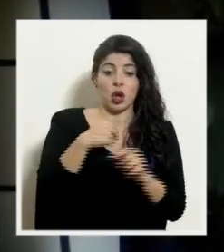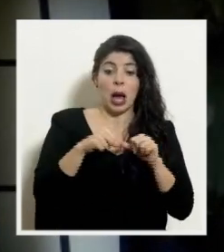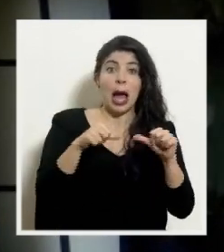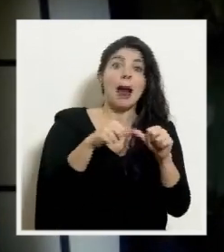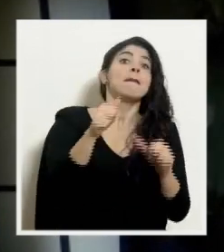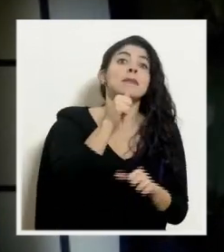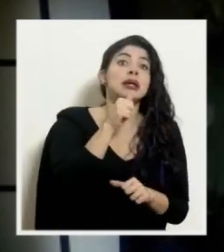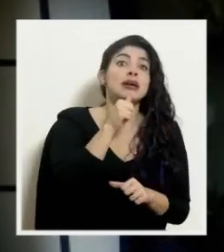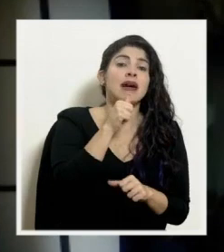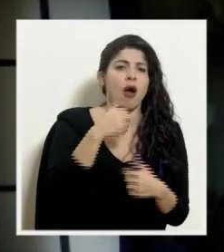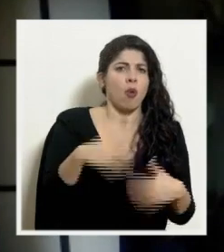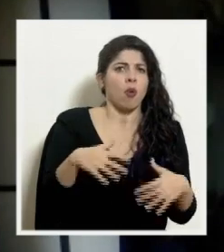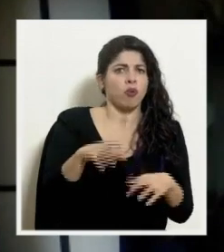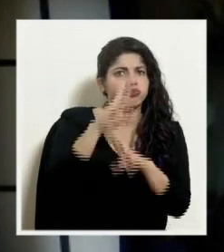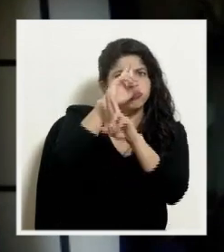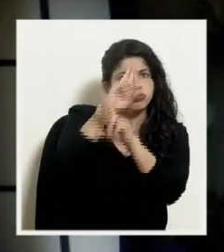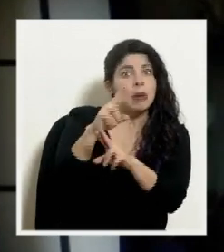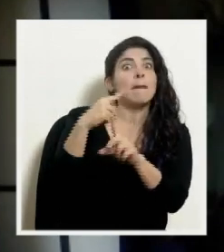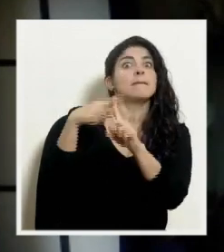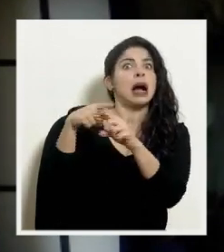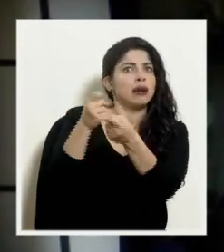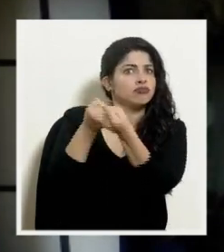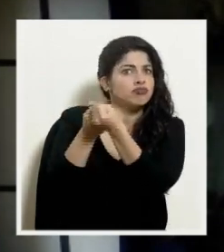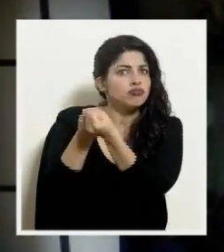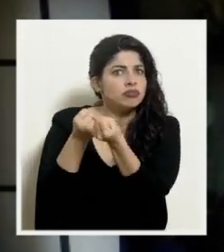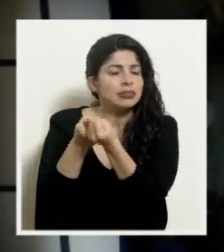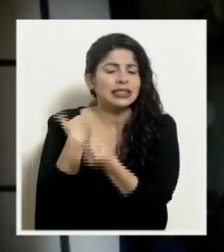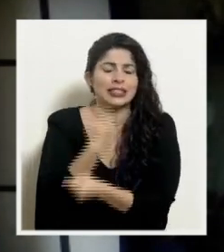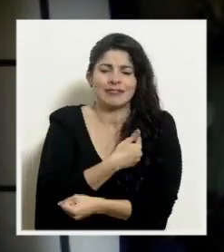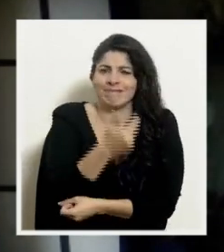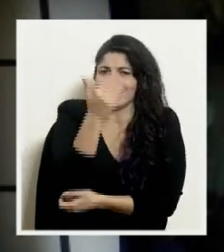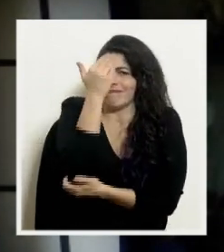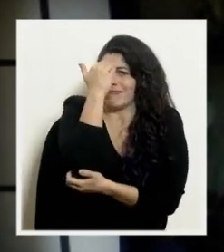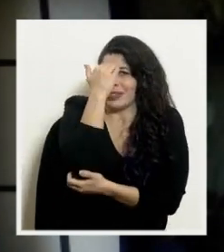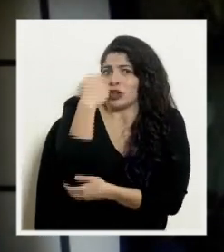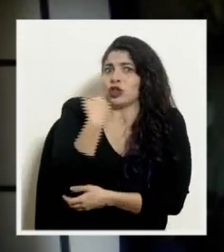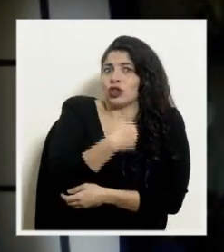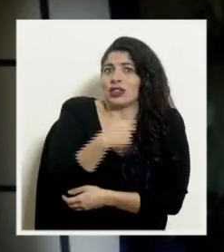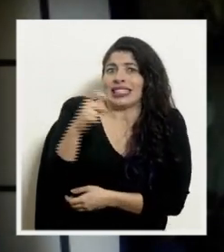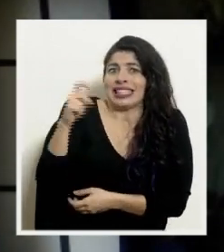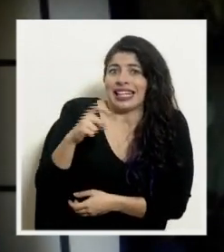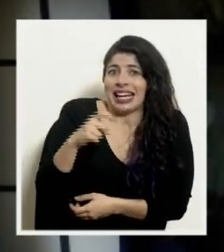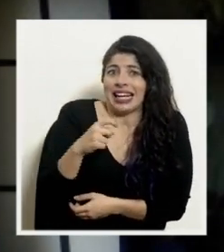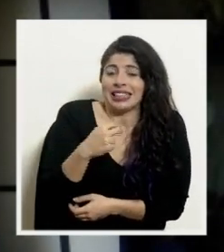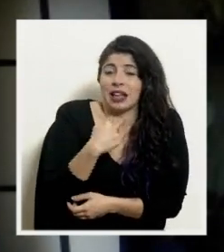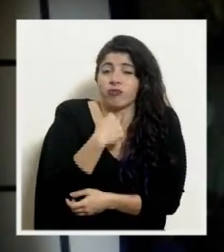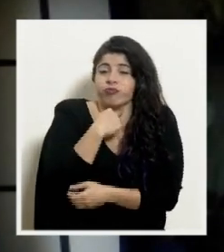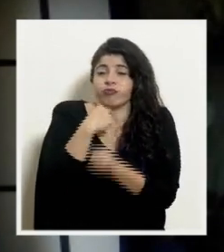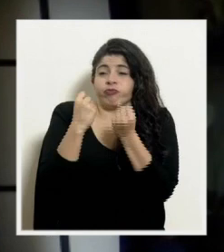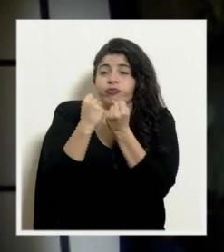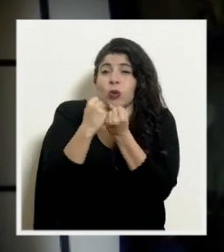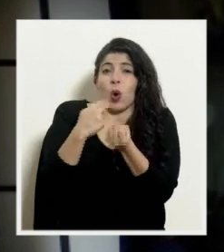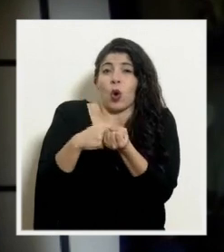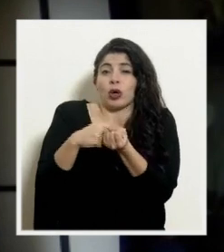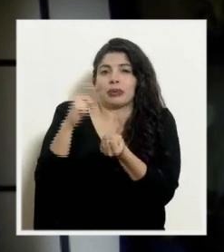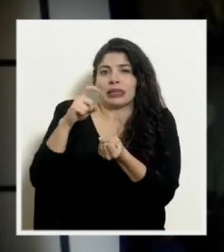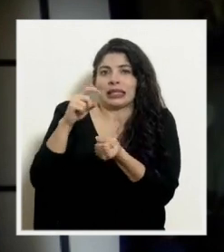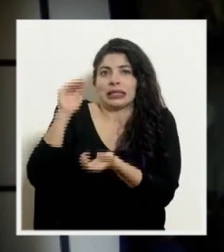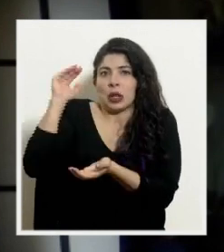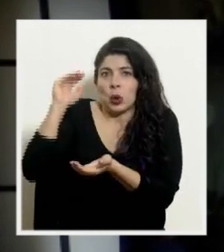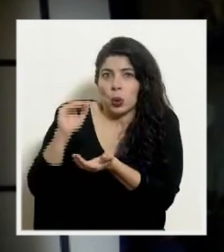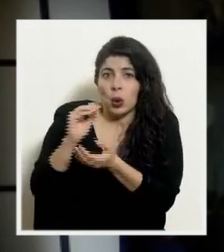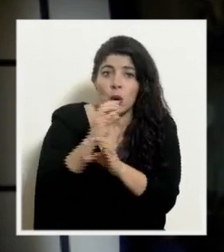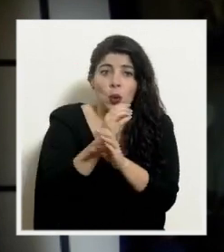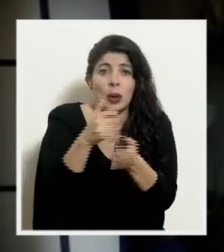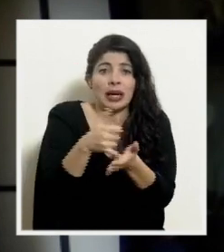solamente respetamos, sino apoyamos, porque sabemos todos que necesitamos bajar la saturación en los hospitales y en las unidades de